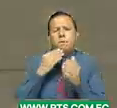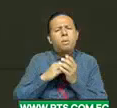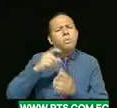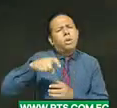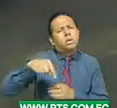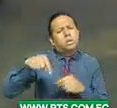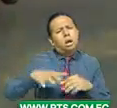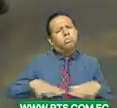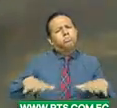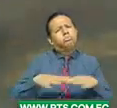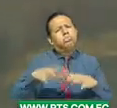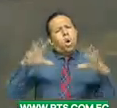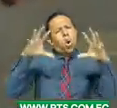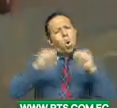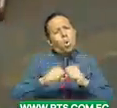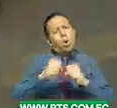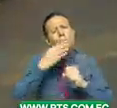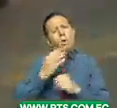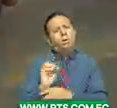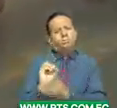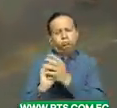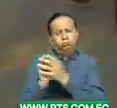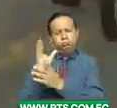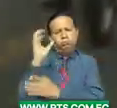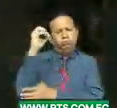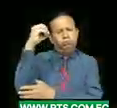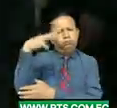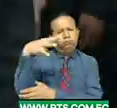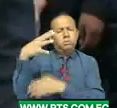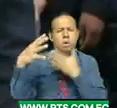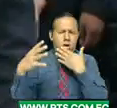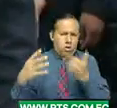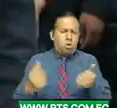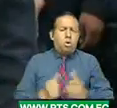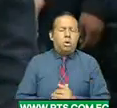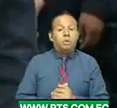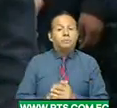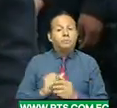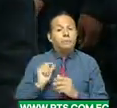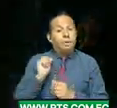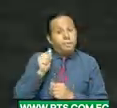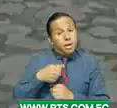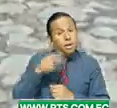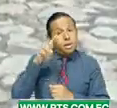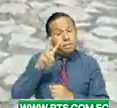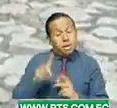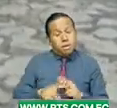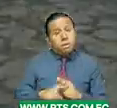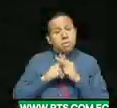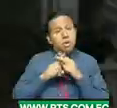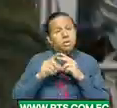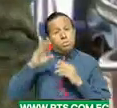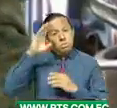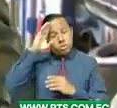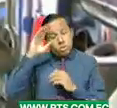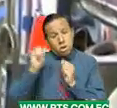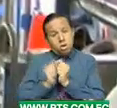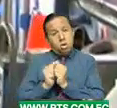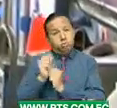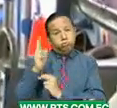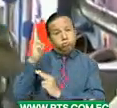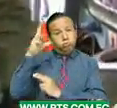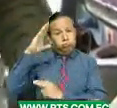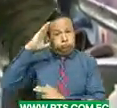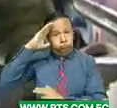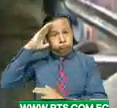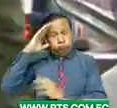ponen ahí. Este viernes empezarán los operativos conjuntos de la policía y Fuerzas Armadas. Según